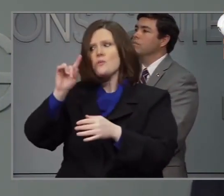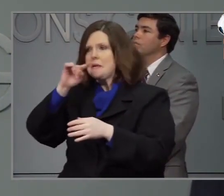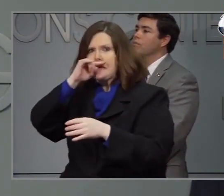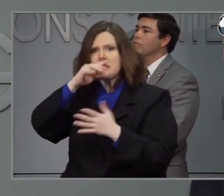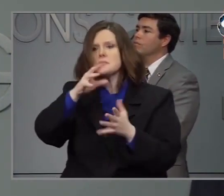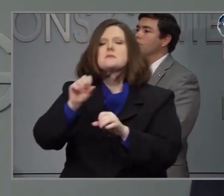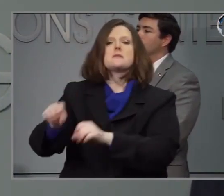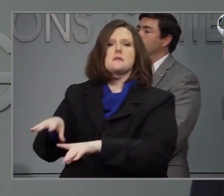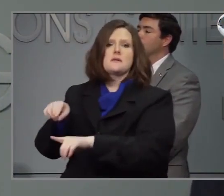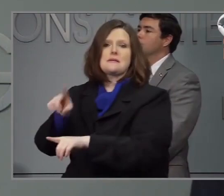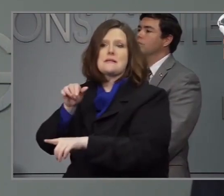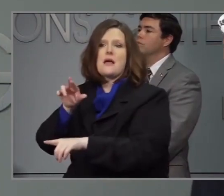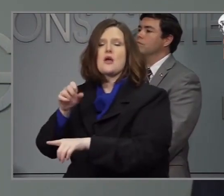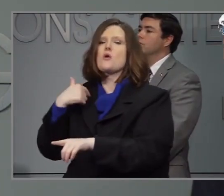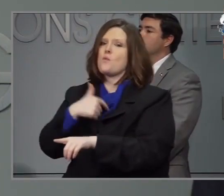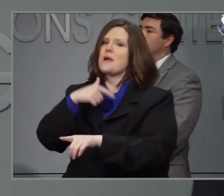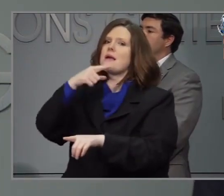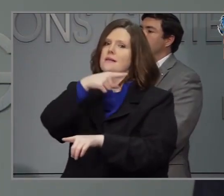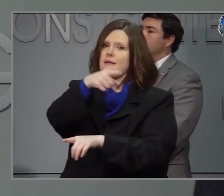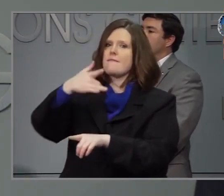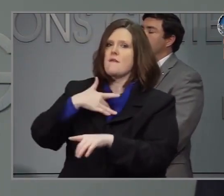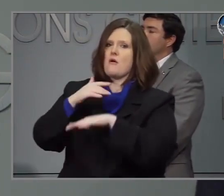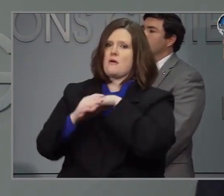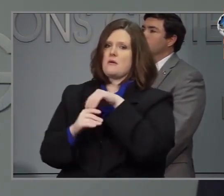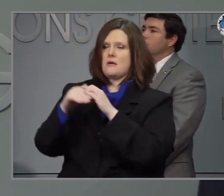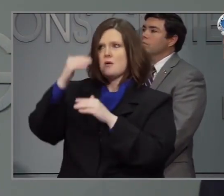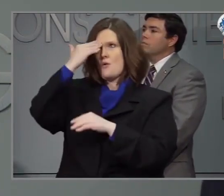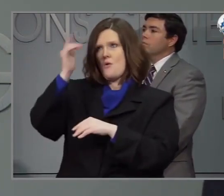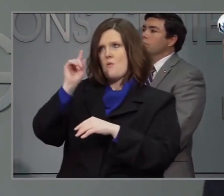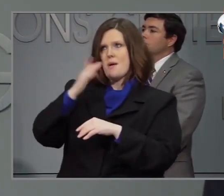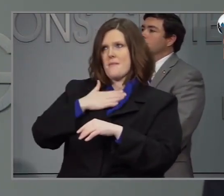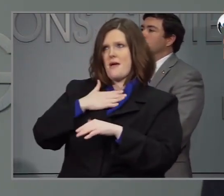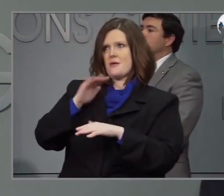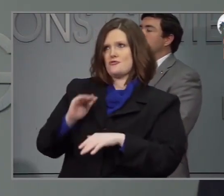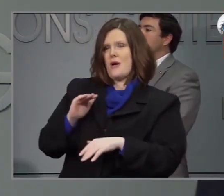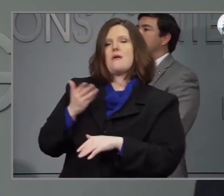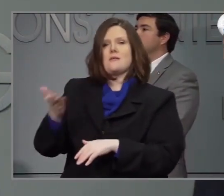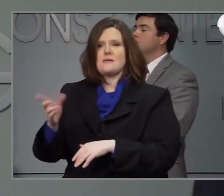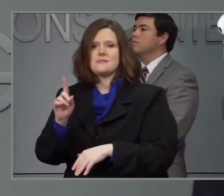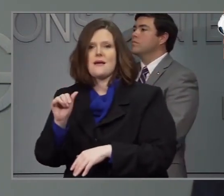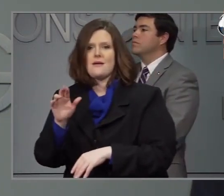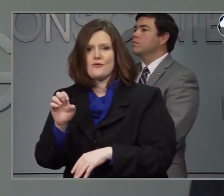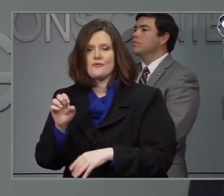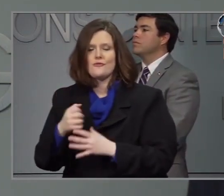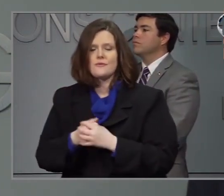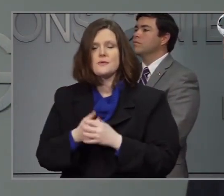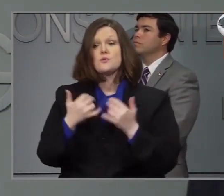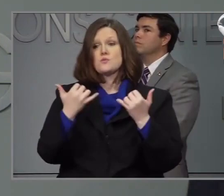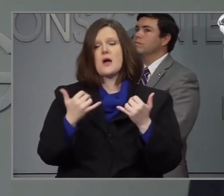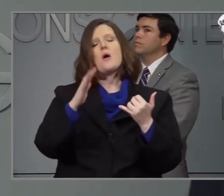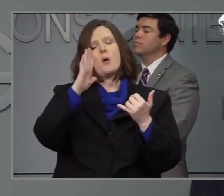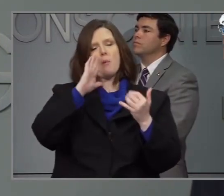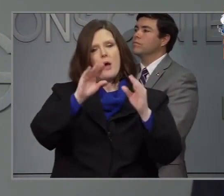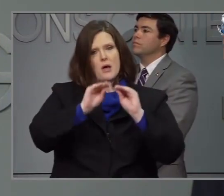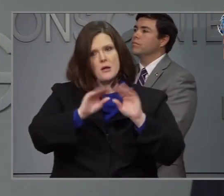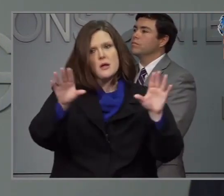dando ese servicio mientras sus niños estén bien cuidados el día de hoy vamos a enviar guías actualizadas de salud de